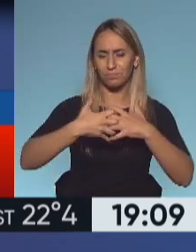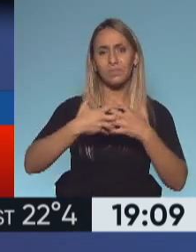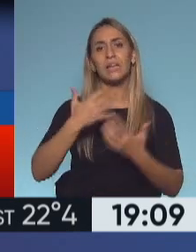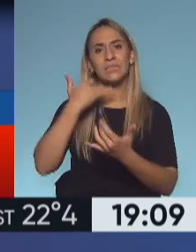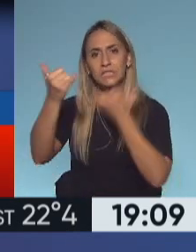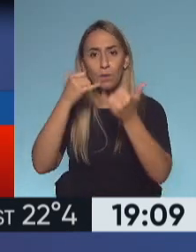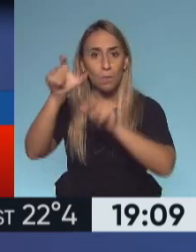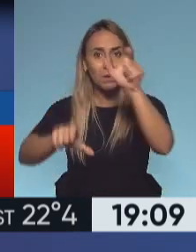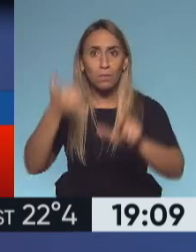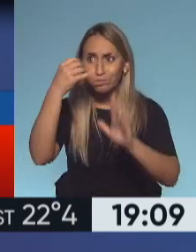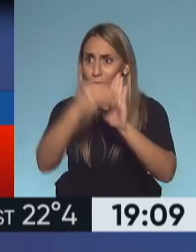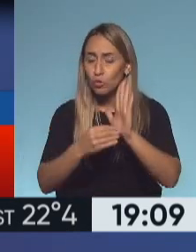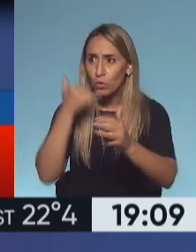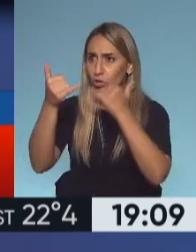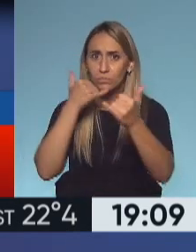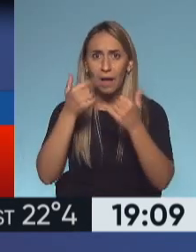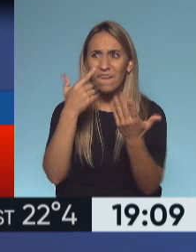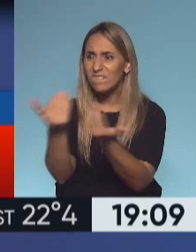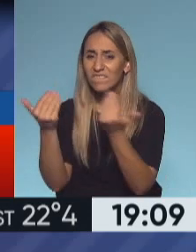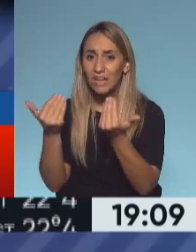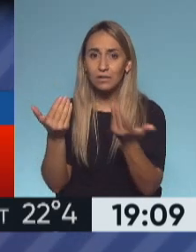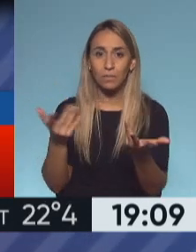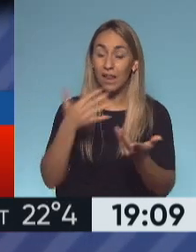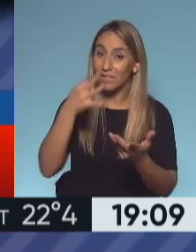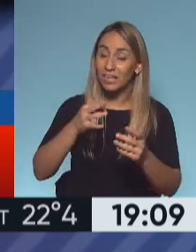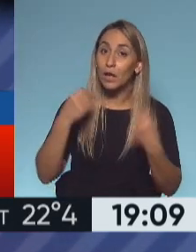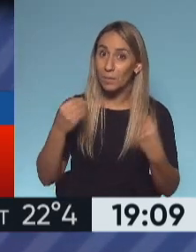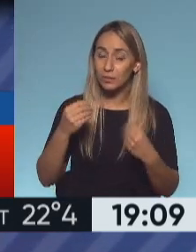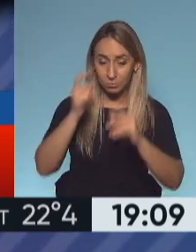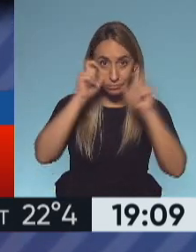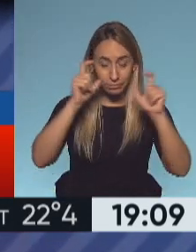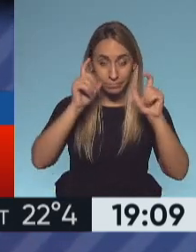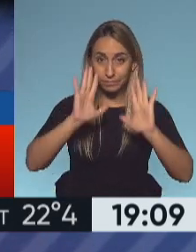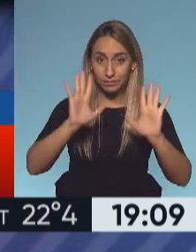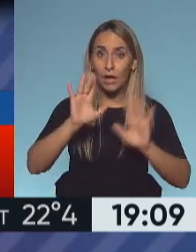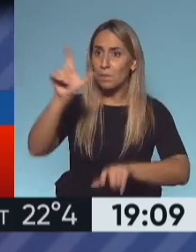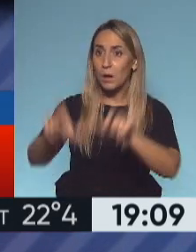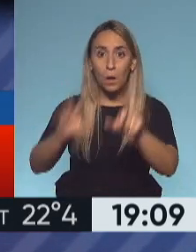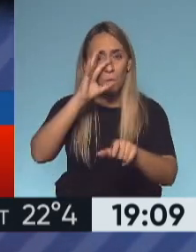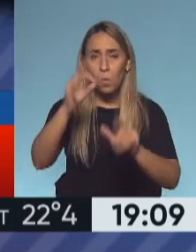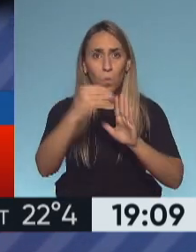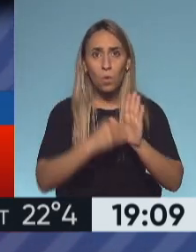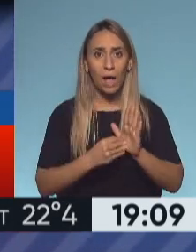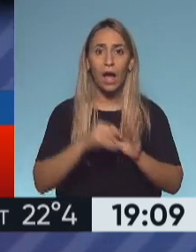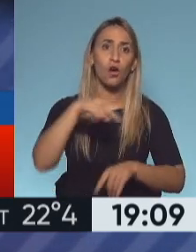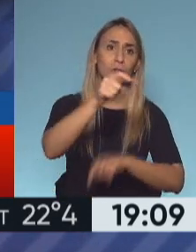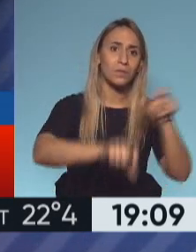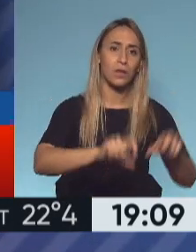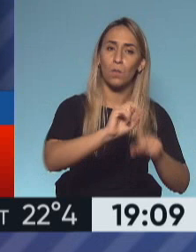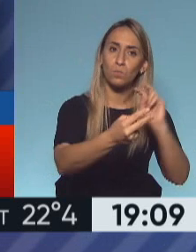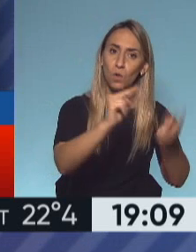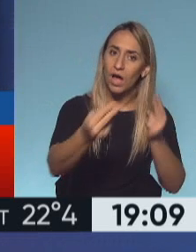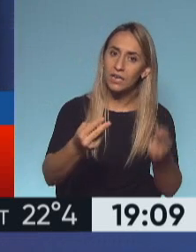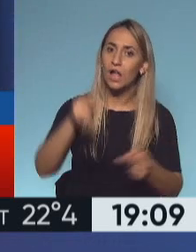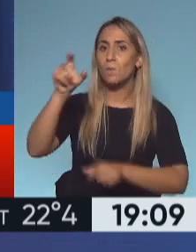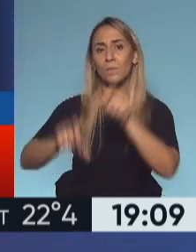tenían turno asignado. El resultado, no salgo de mi asombro. Dice: personas que nunca se habían inscrito, personas fallecidas, personas que no